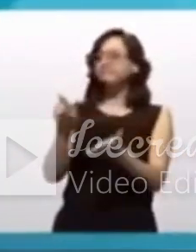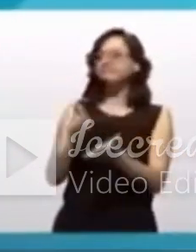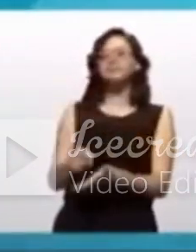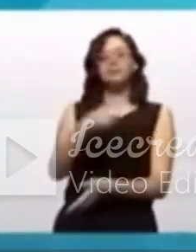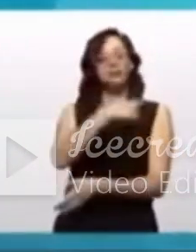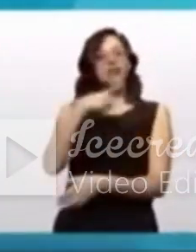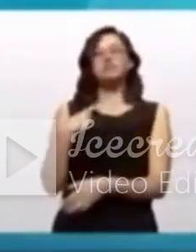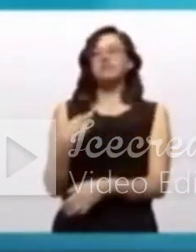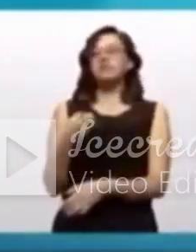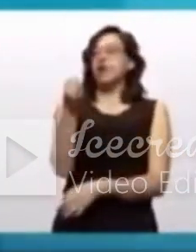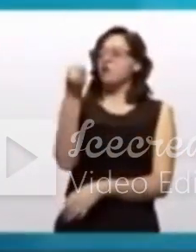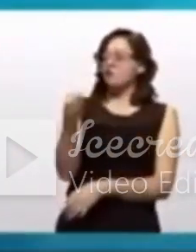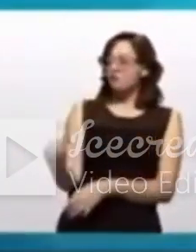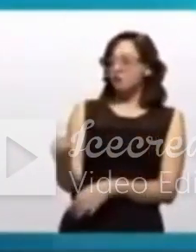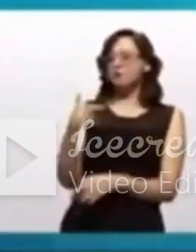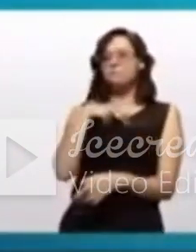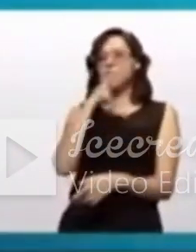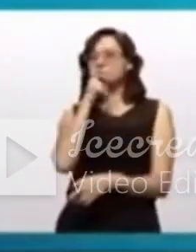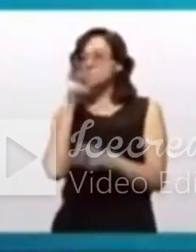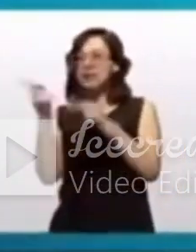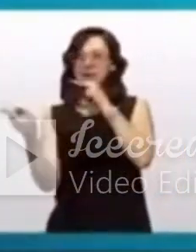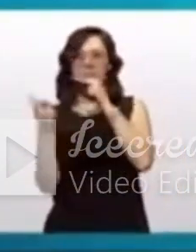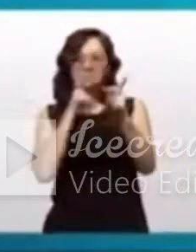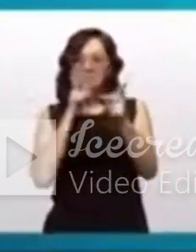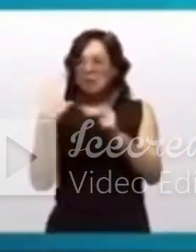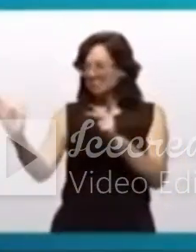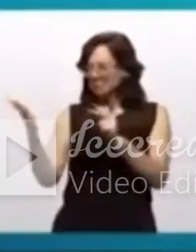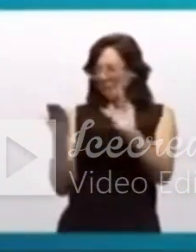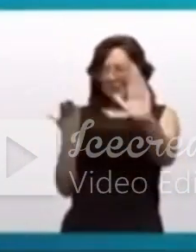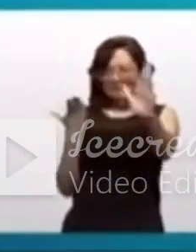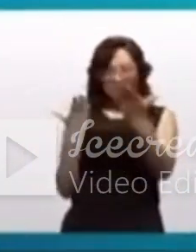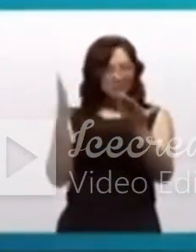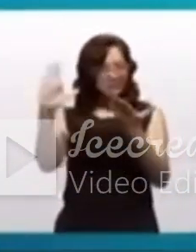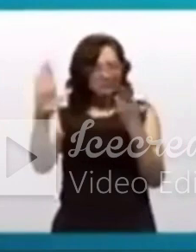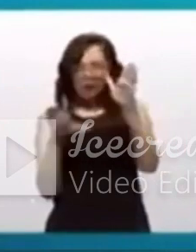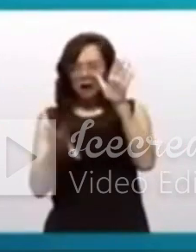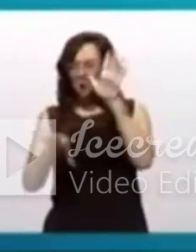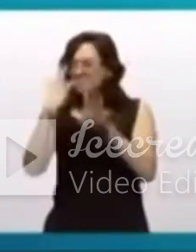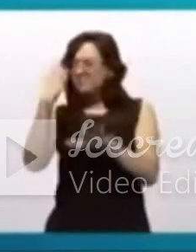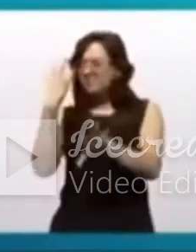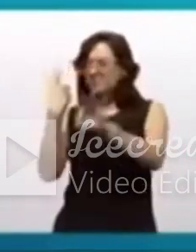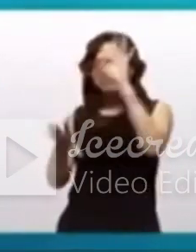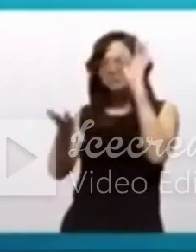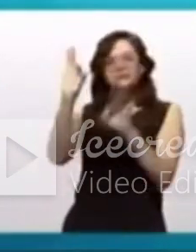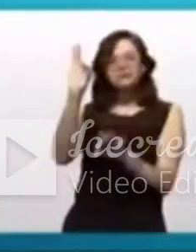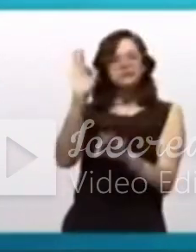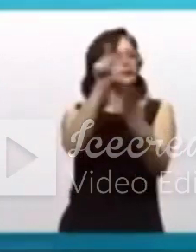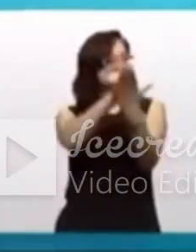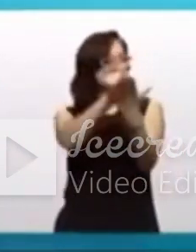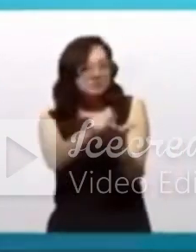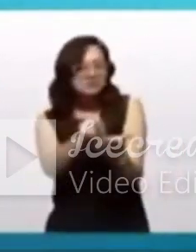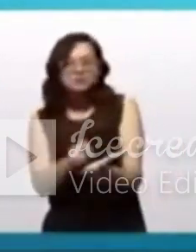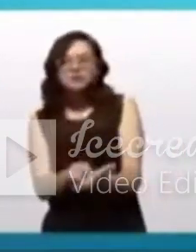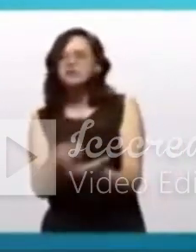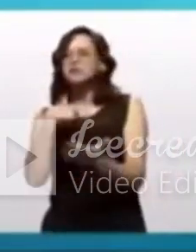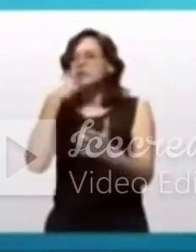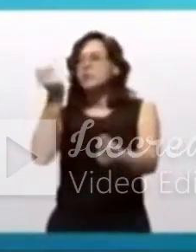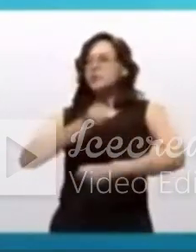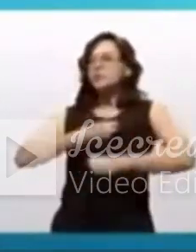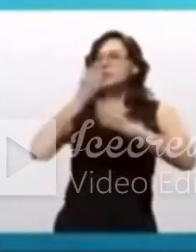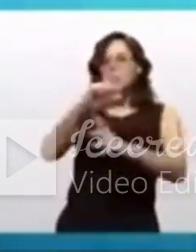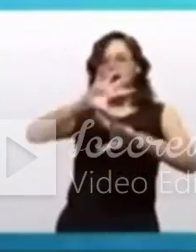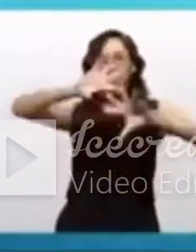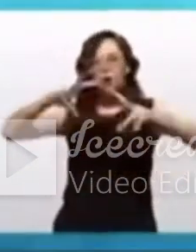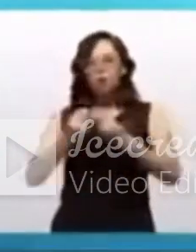Se enfrenta realmente uno a las palabras. Es una de las tareas más complicadas donde el aliento narrativo y el impulso poético se